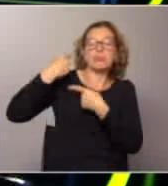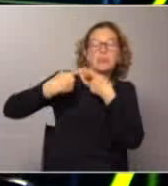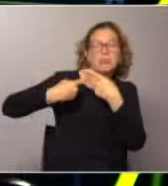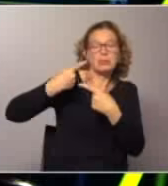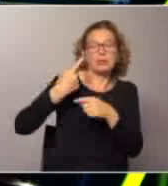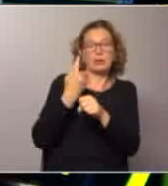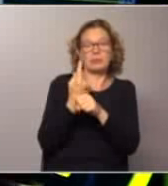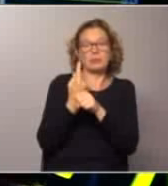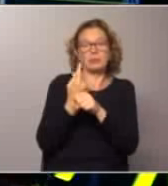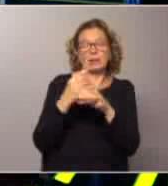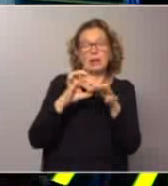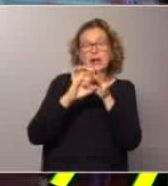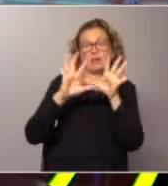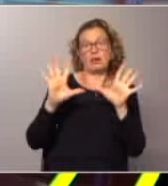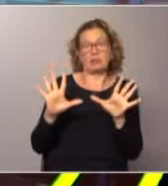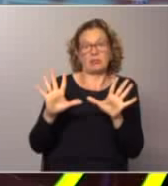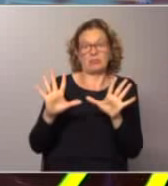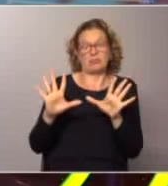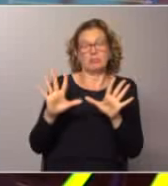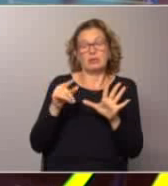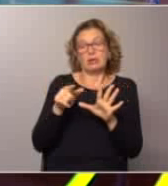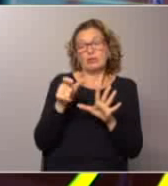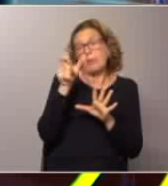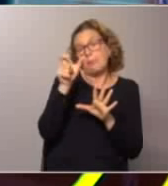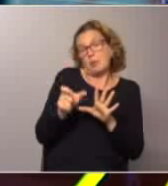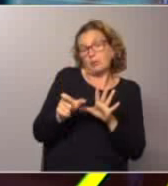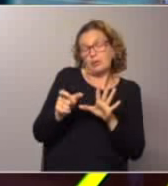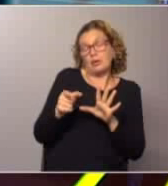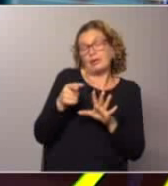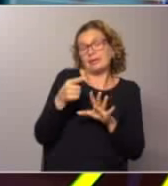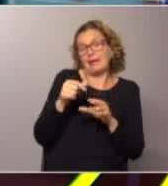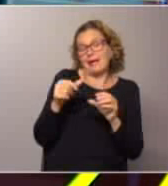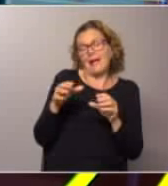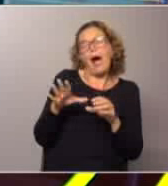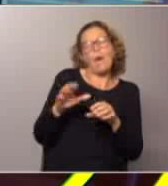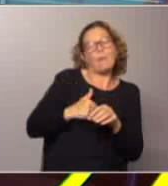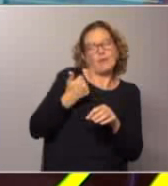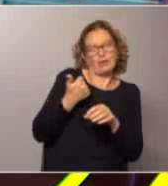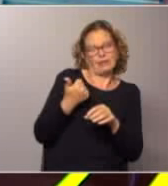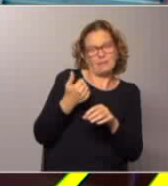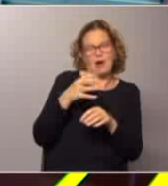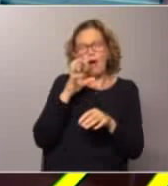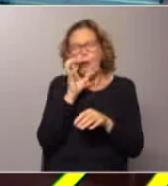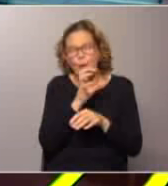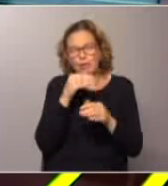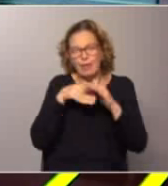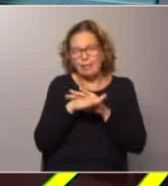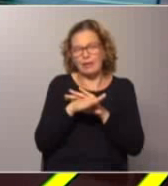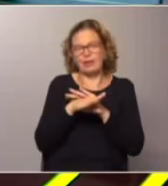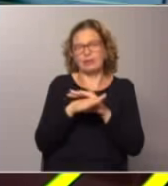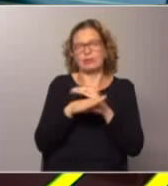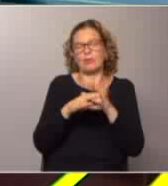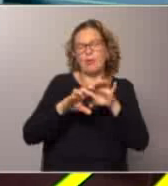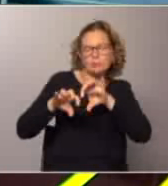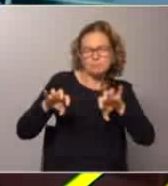fuerte la primera enmienda y la libertad de expresión y estos tipos se utilizan esto digamos para sembrar el odio para sembrar la división para sembrar la